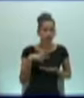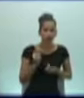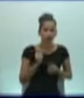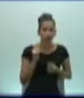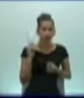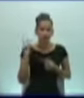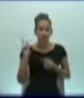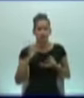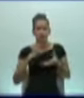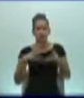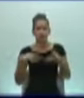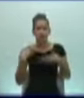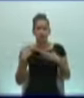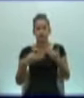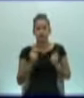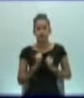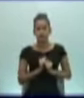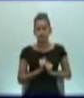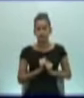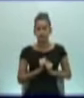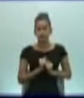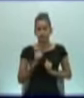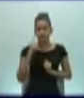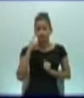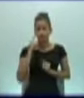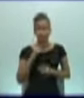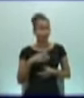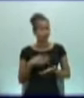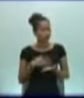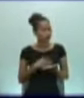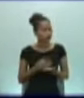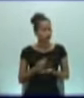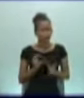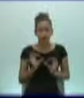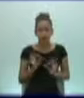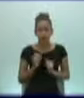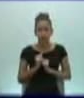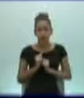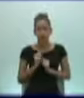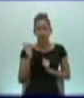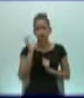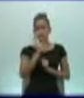Seguimos hallando qué tanto por ciento es un número de otro.